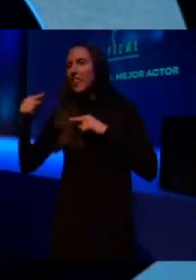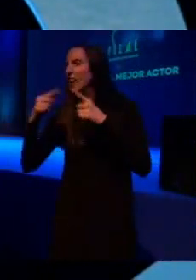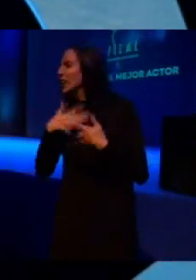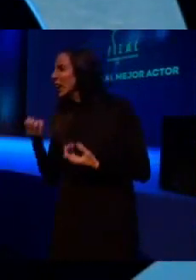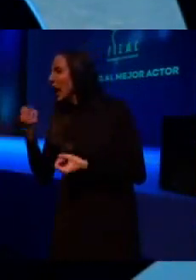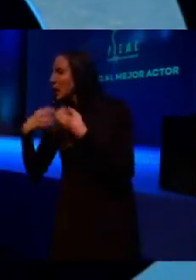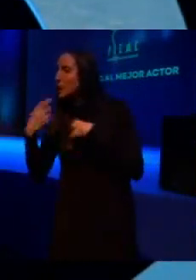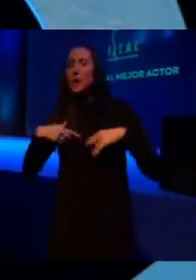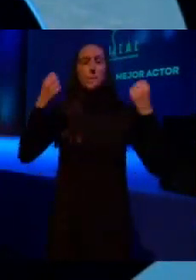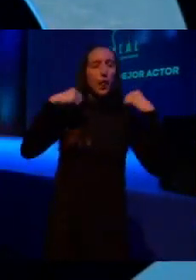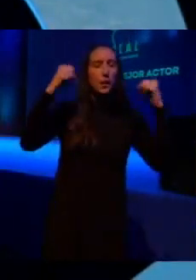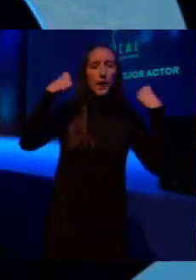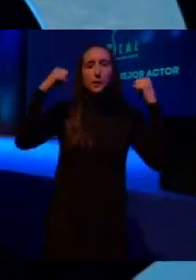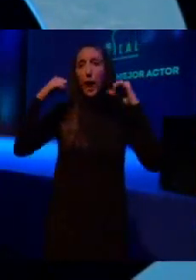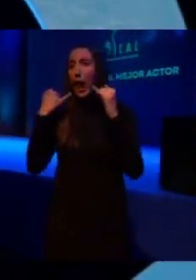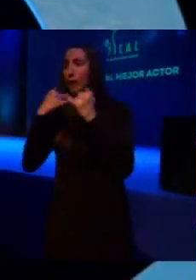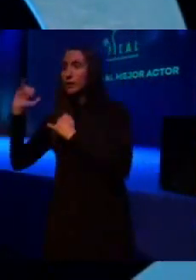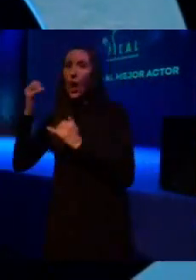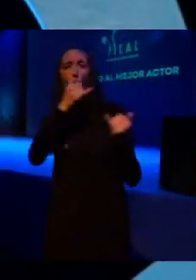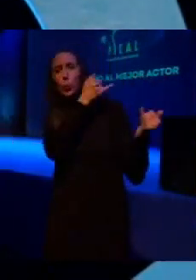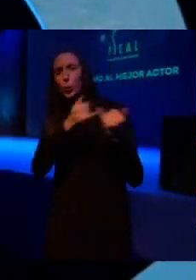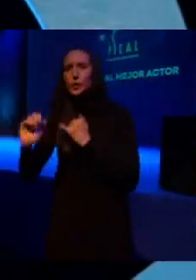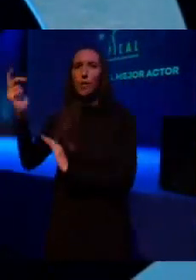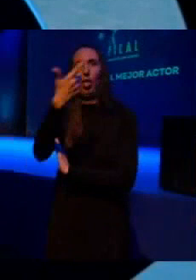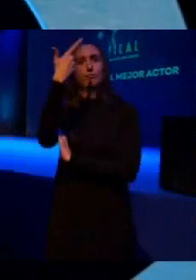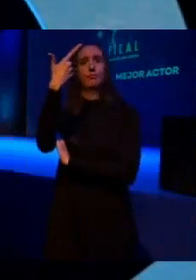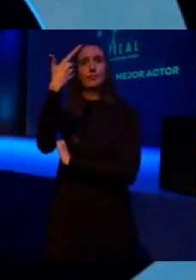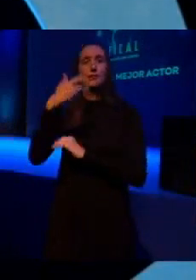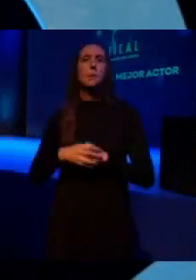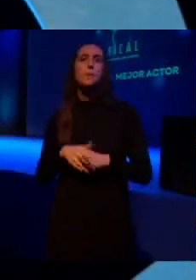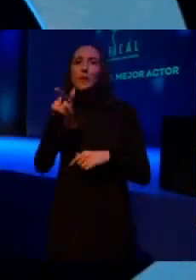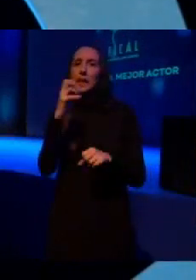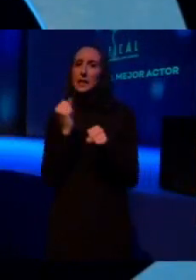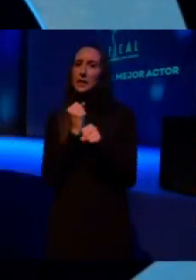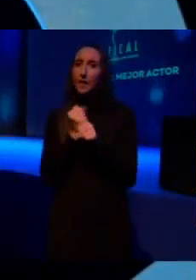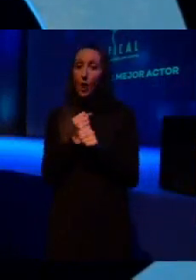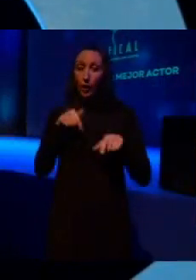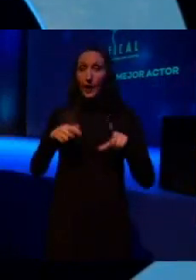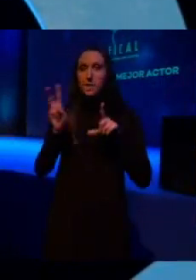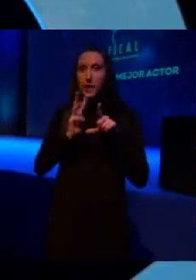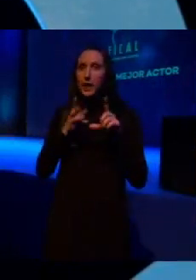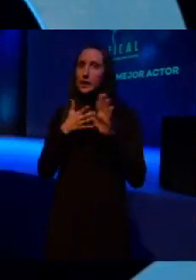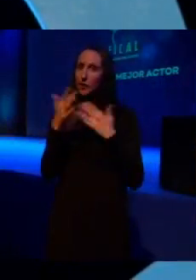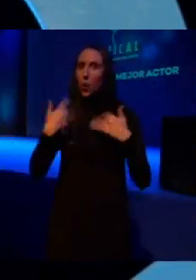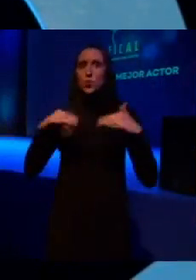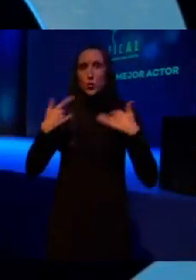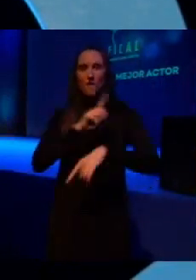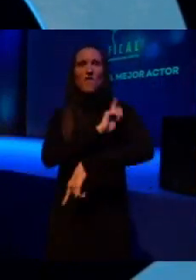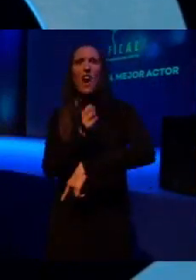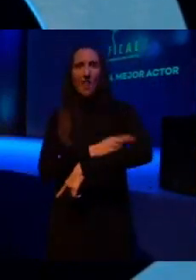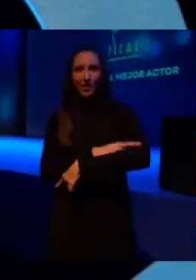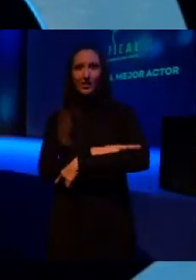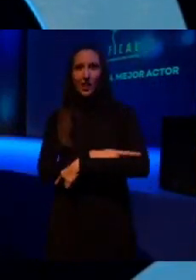ensayan la secuencia y sí, finalmente se ponen delante de la cámara. Un trabajo que en FICAL nos parece de enorme coraje, entrega